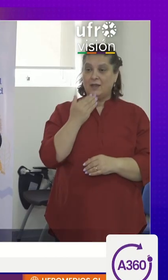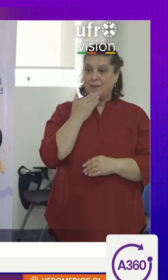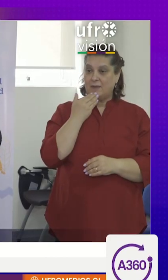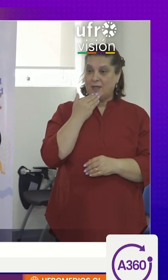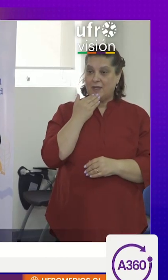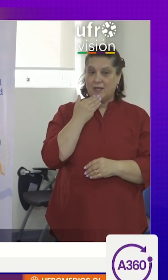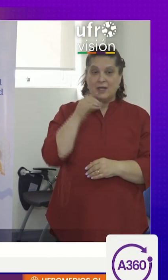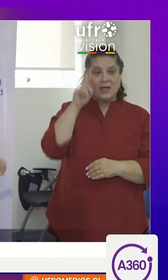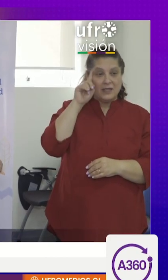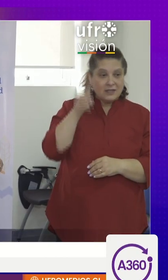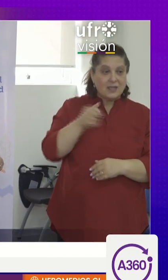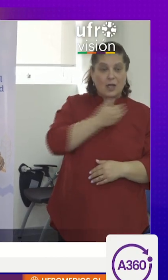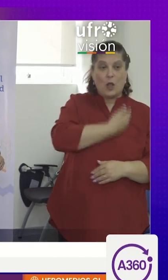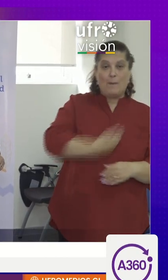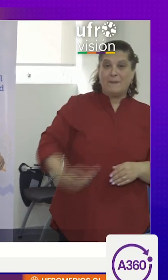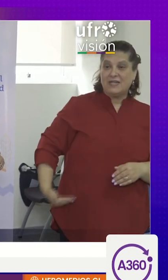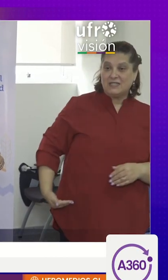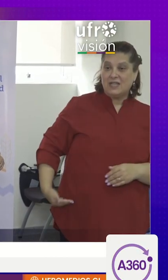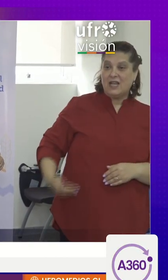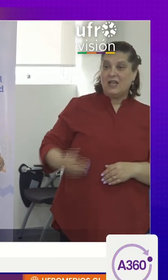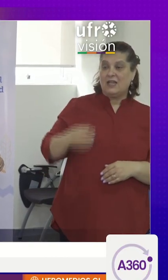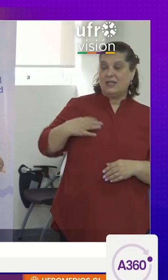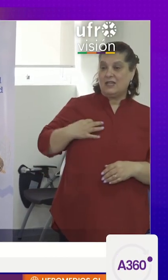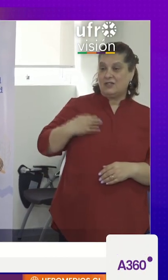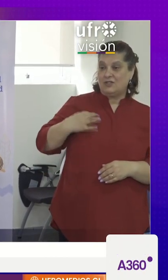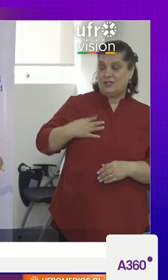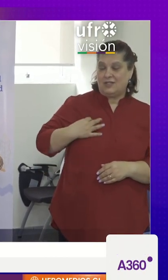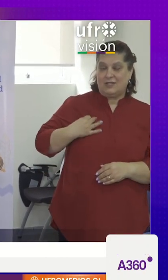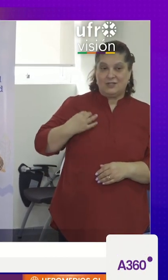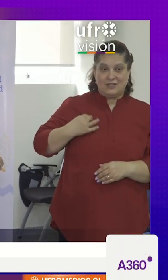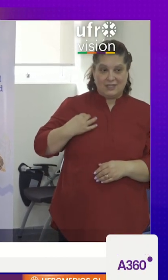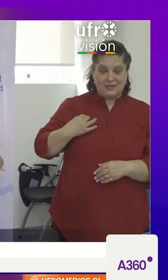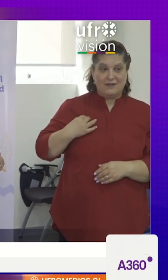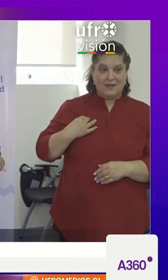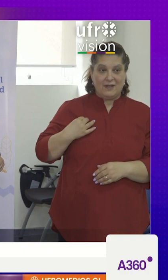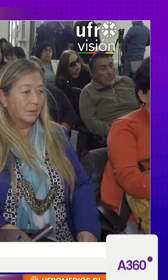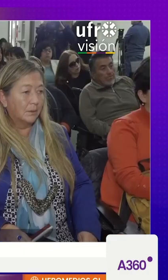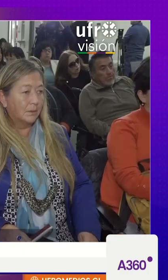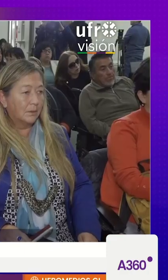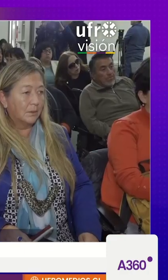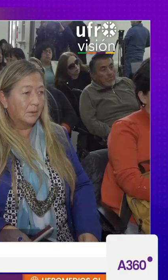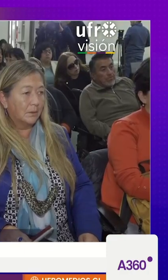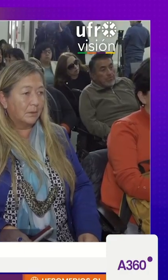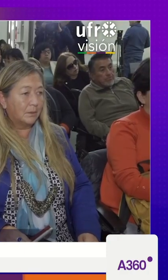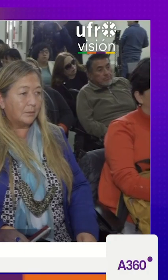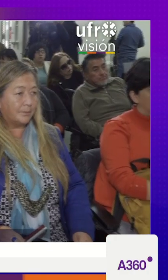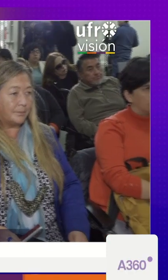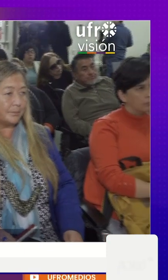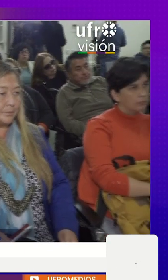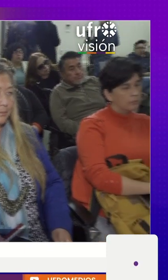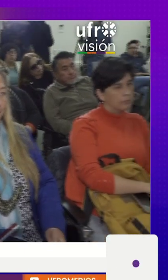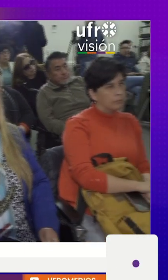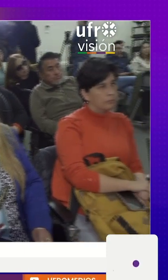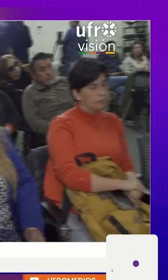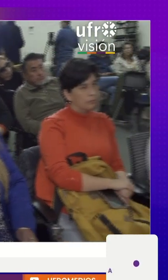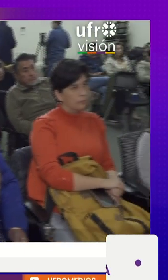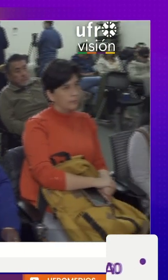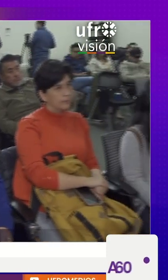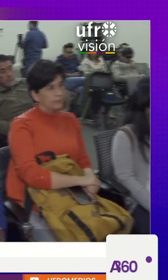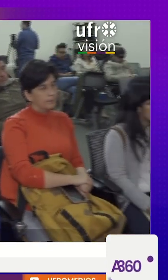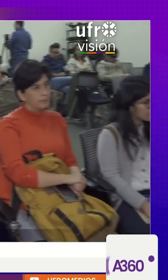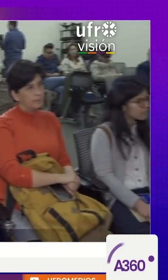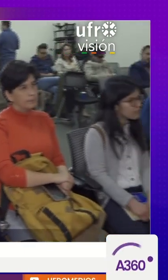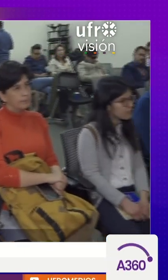Cecilia, ¿esa es la prioridad hoy día? En este momento, viendo cómo están las cosas,